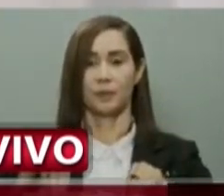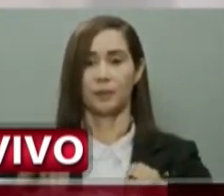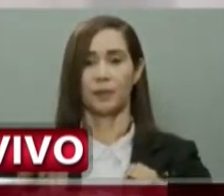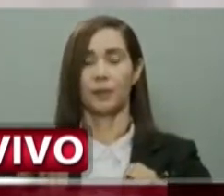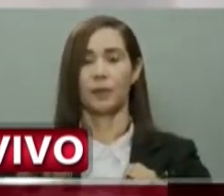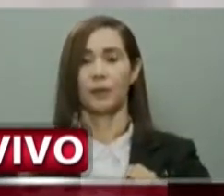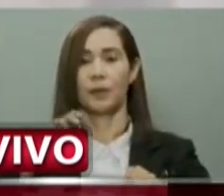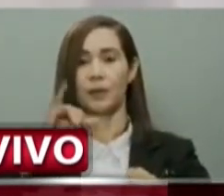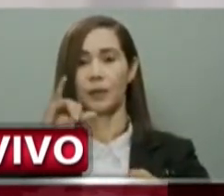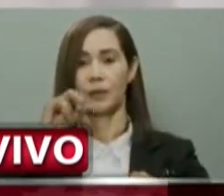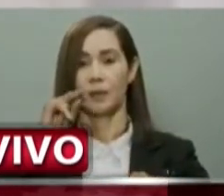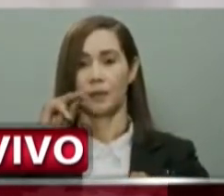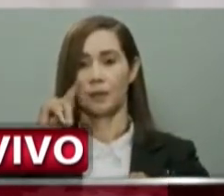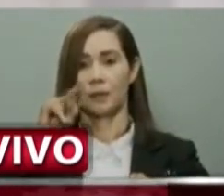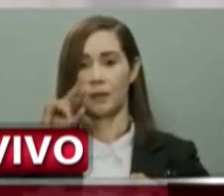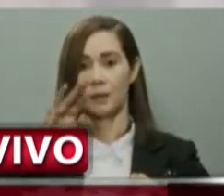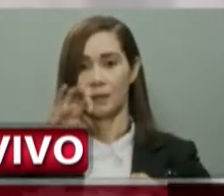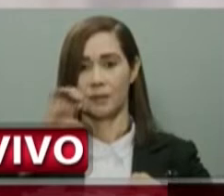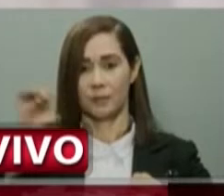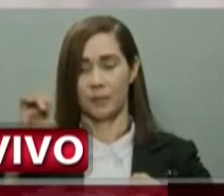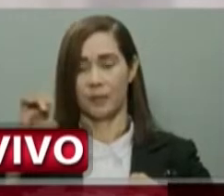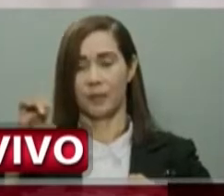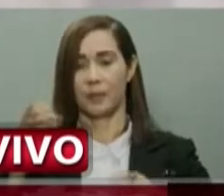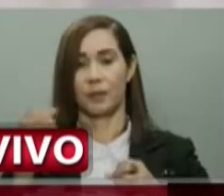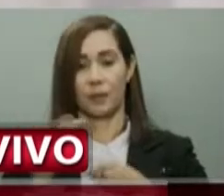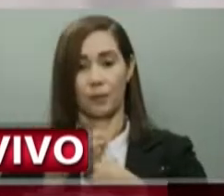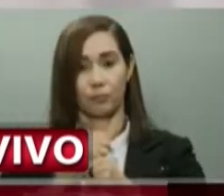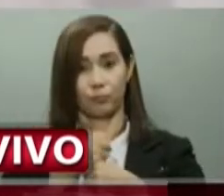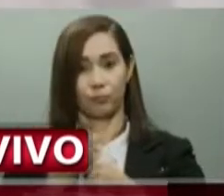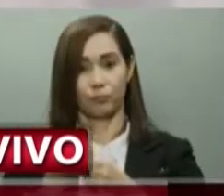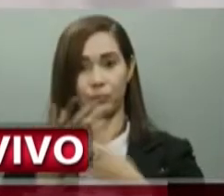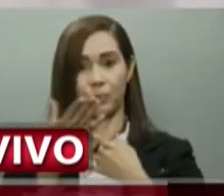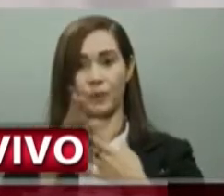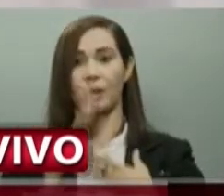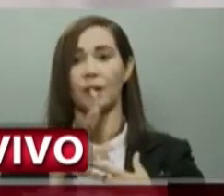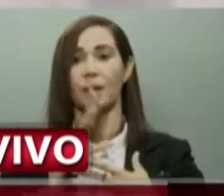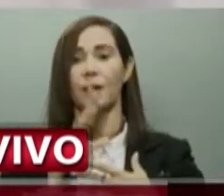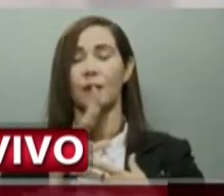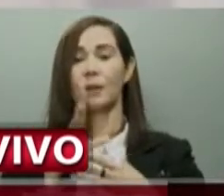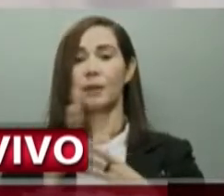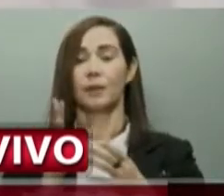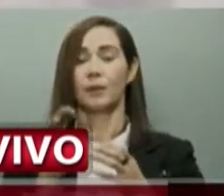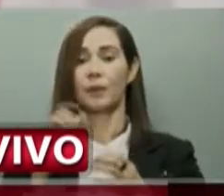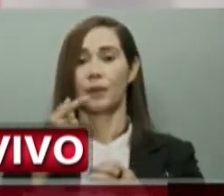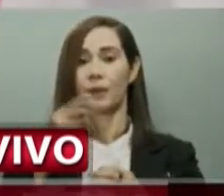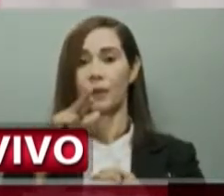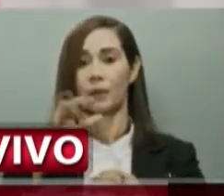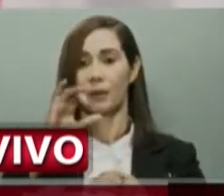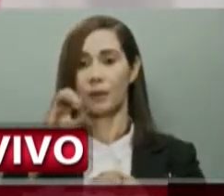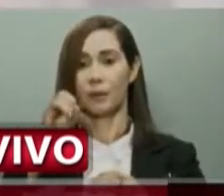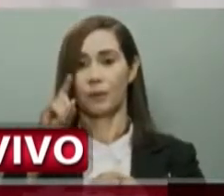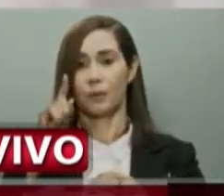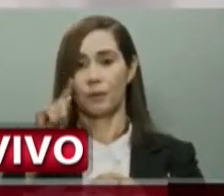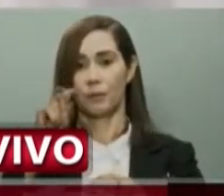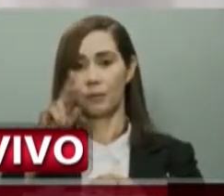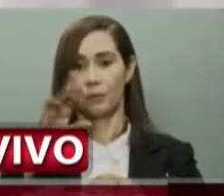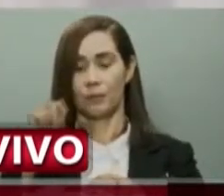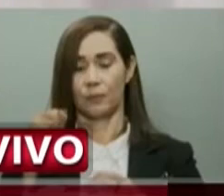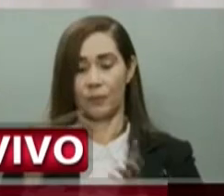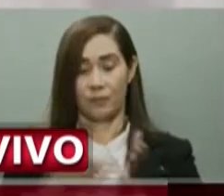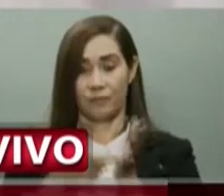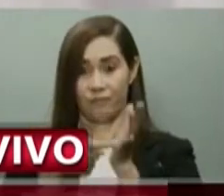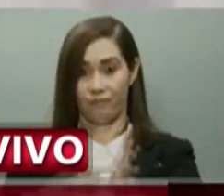de Inespre, que si esta gran producción del que habla el ministro de Agricultura se va a reflejar en la venta que